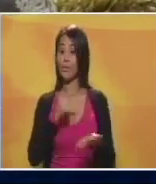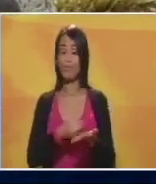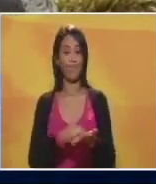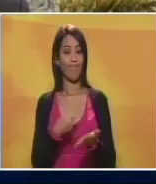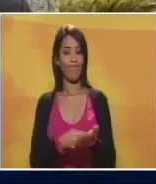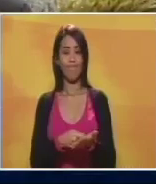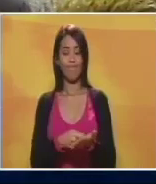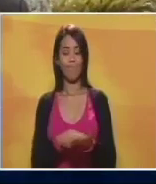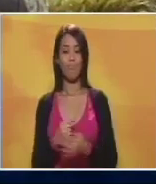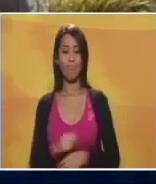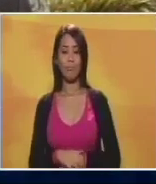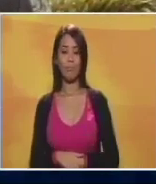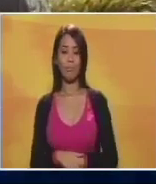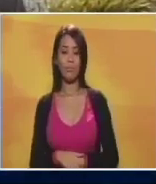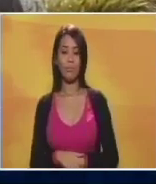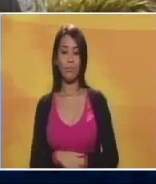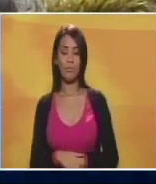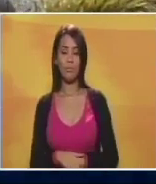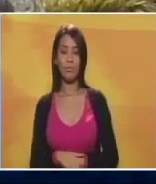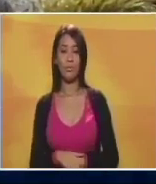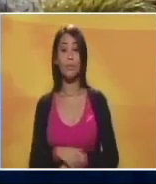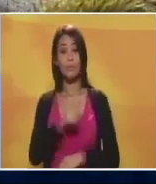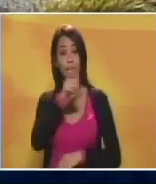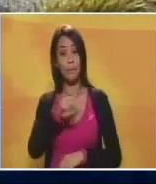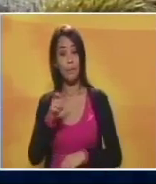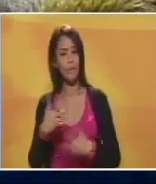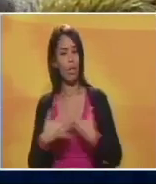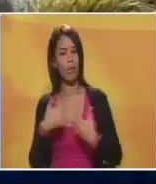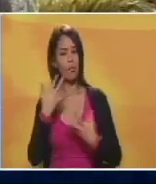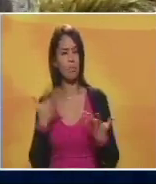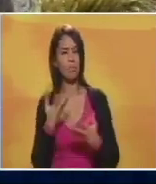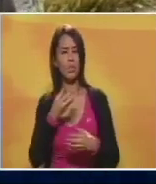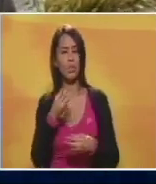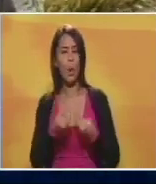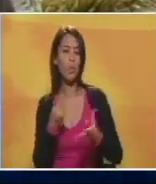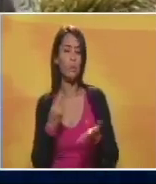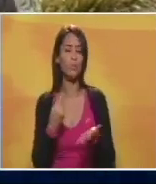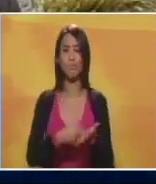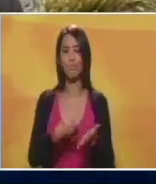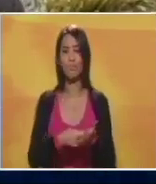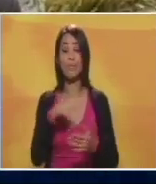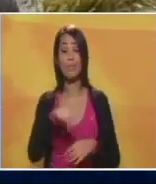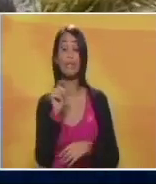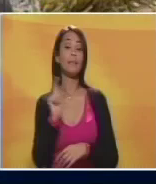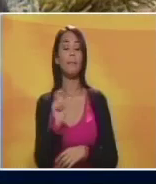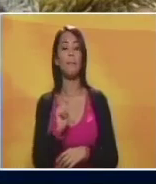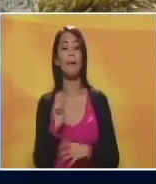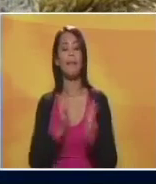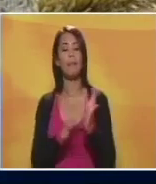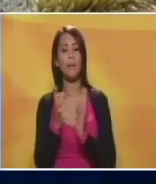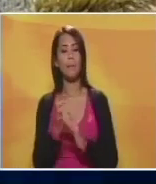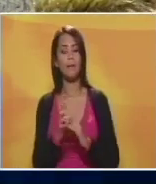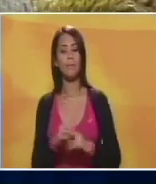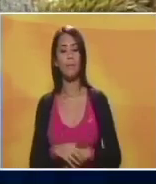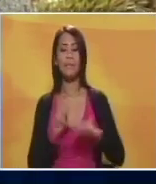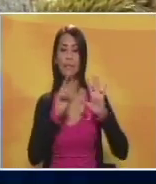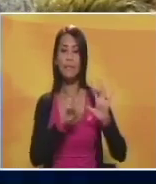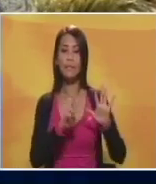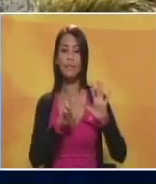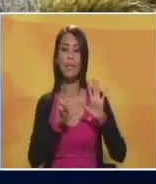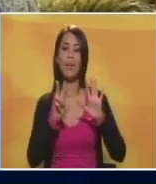y ya los acreedores están inquietos y están buscando cómo pagar. Y este mes de abril se vencen 750